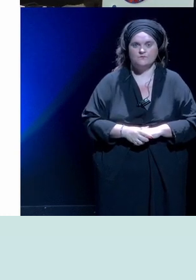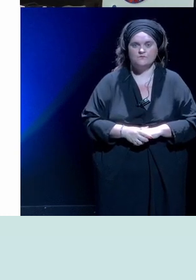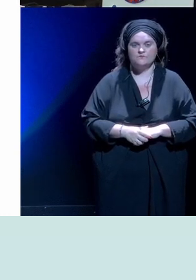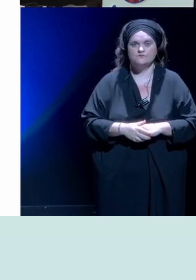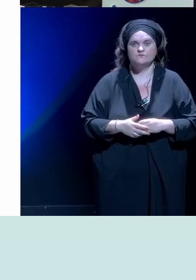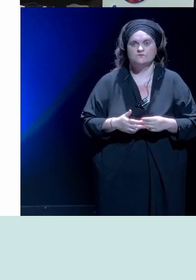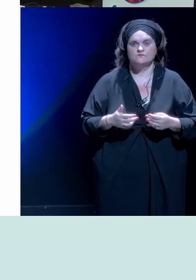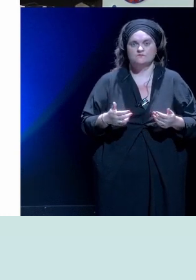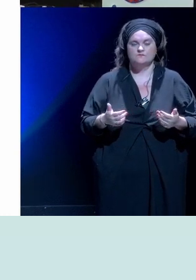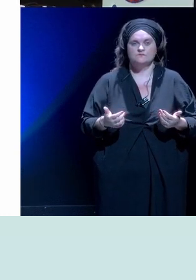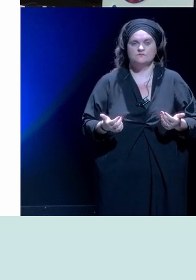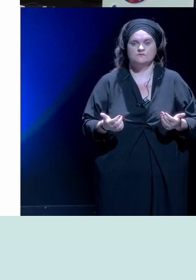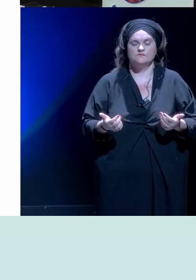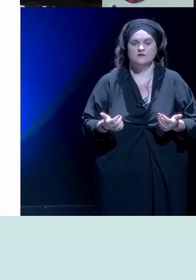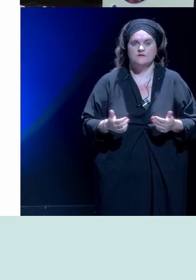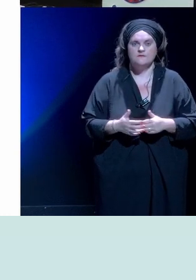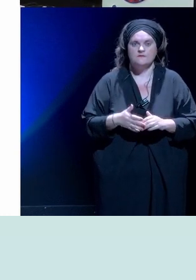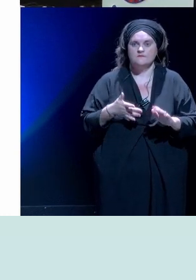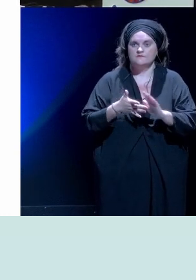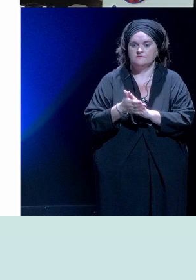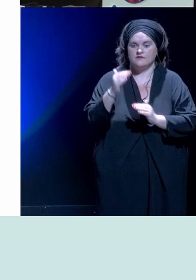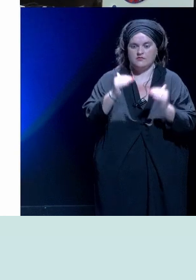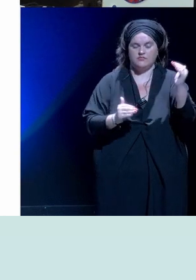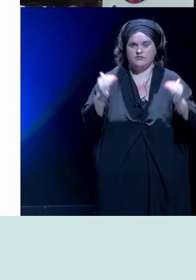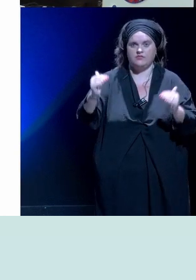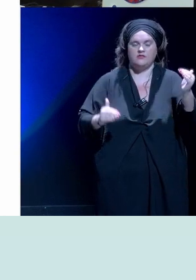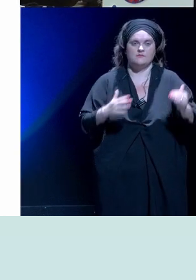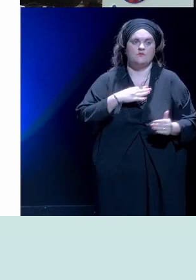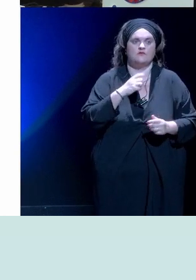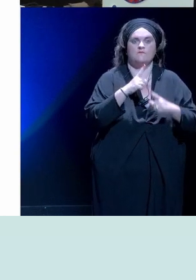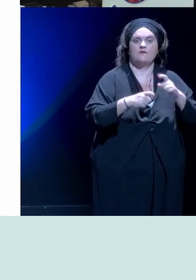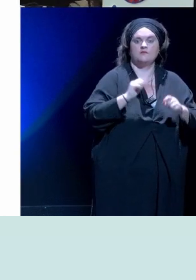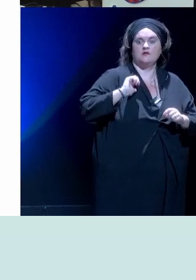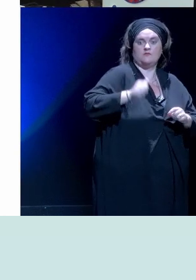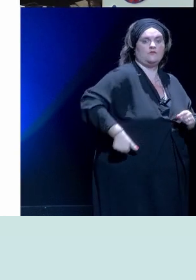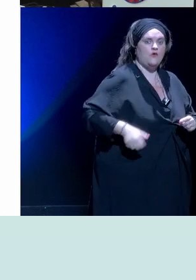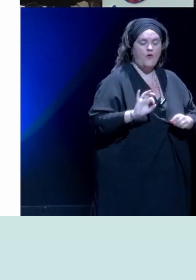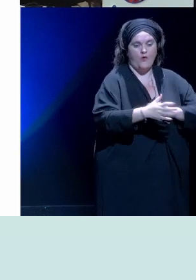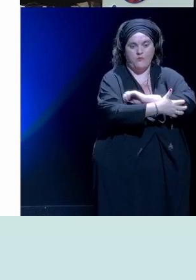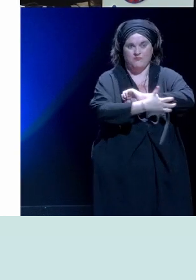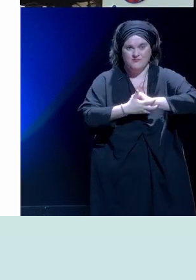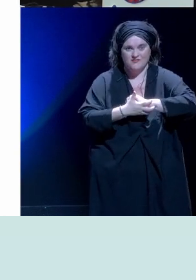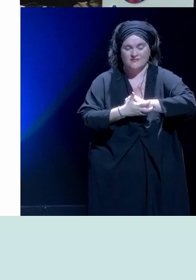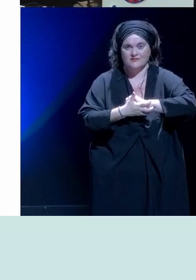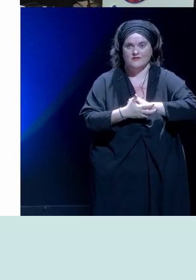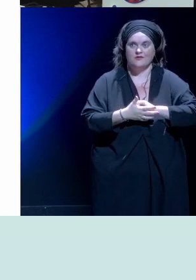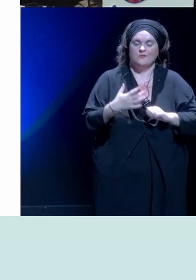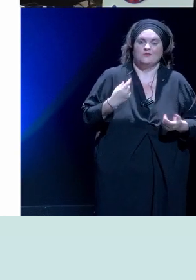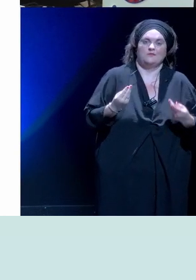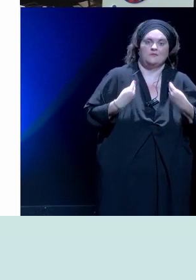Por lo tanto, esto conlleva desigualdades, porque podemos nacer en una familia muy rica, muy pobre, podemos nacer y